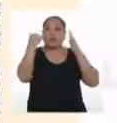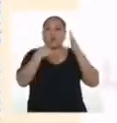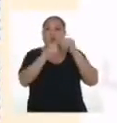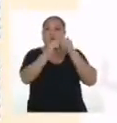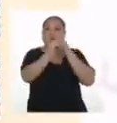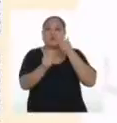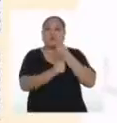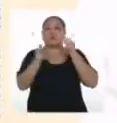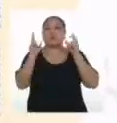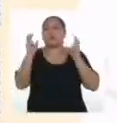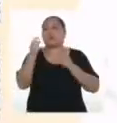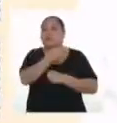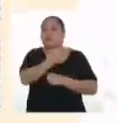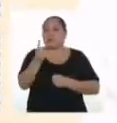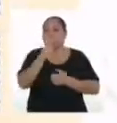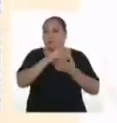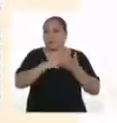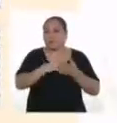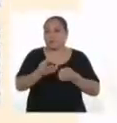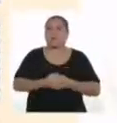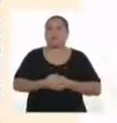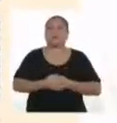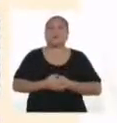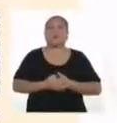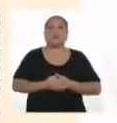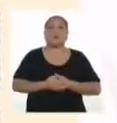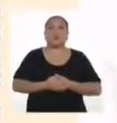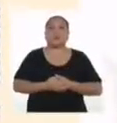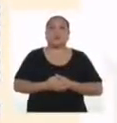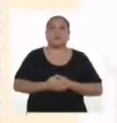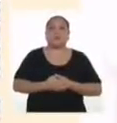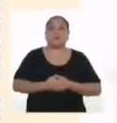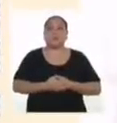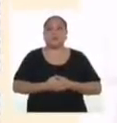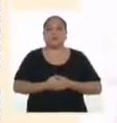el subtítulo del texto que vamos a leer?